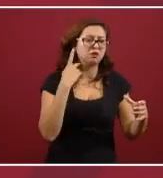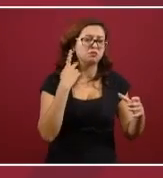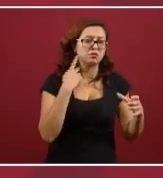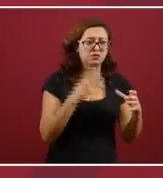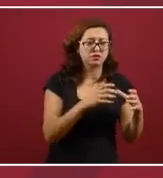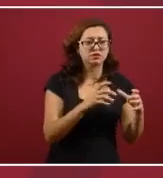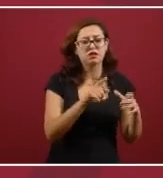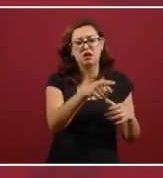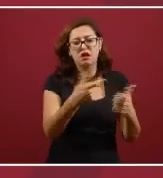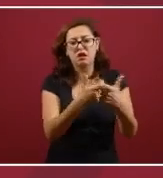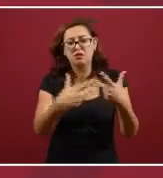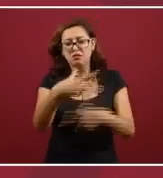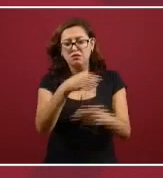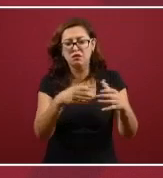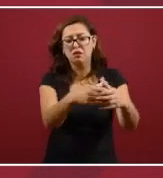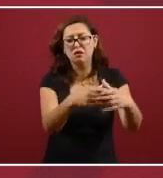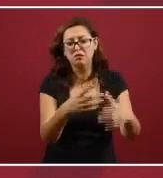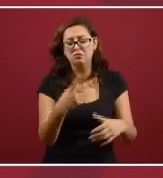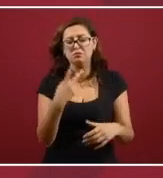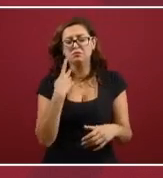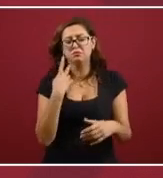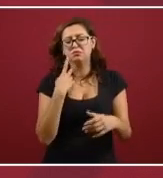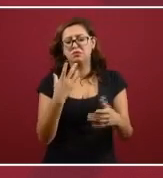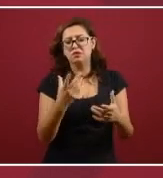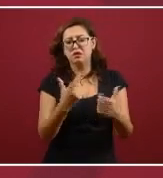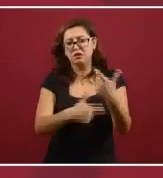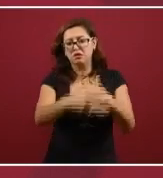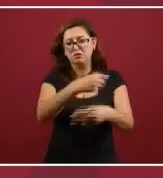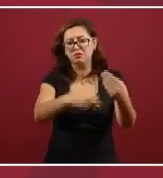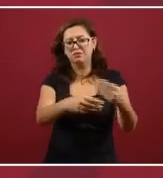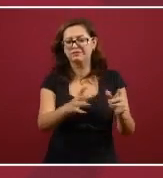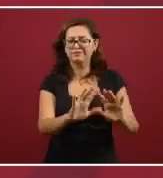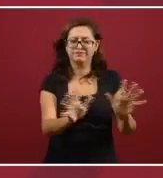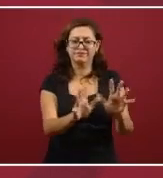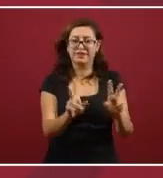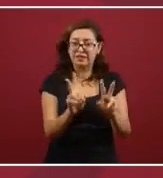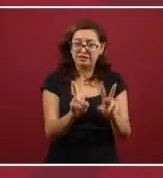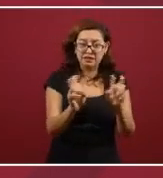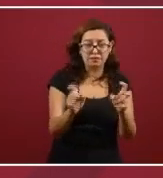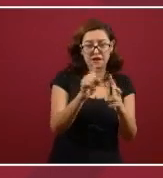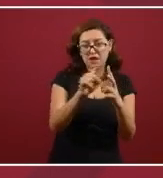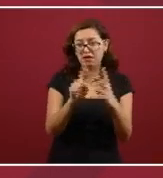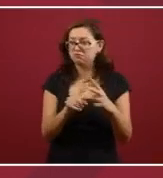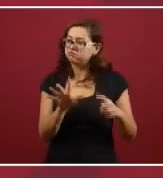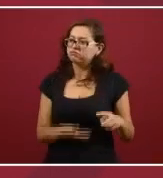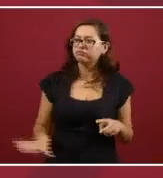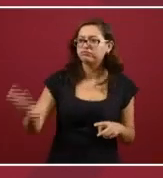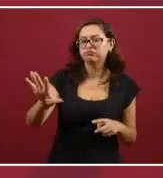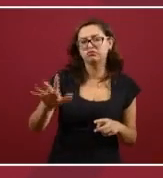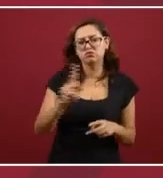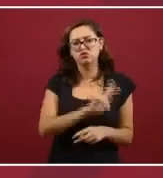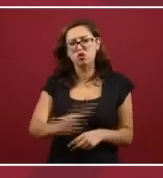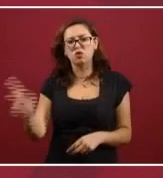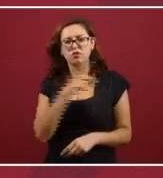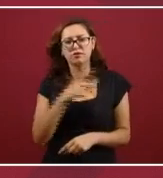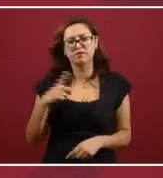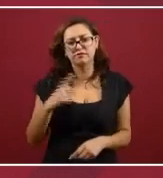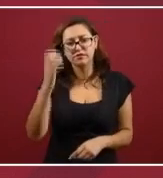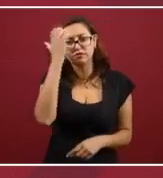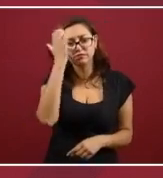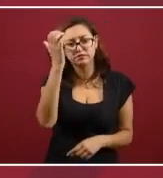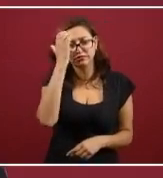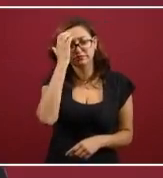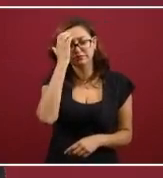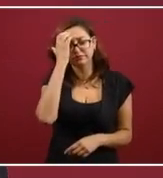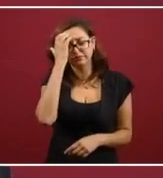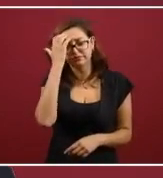La verdad que la política y la economía pues son asuntos de todos, de modo que